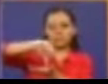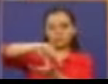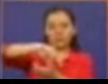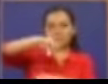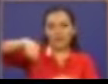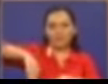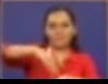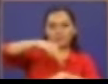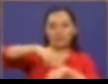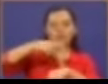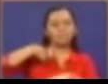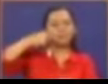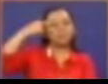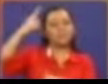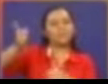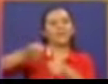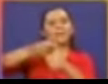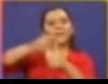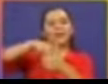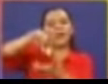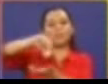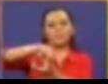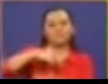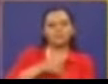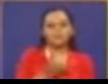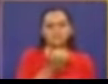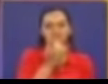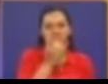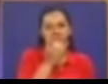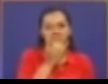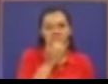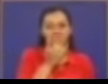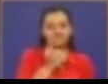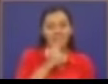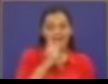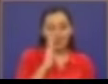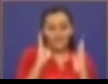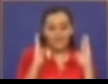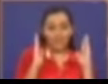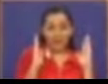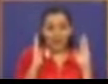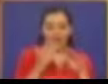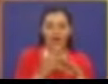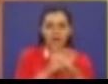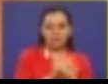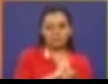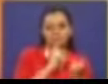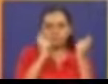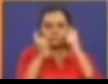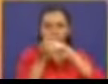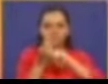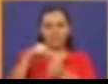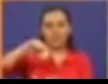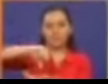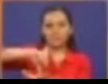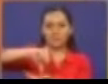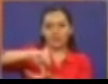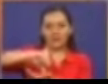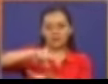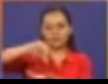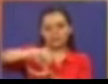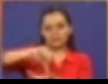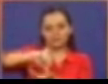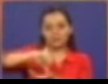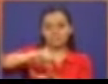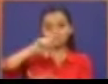que fue la primera capital, pero es un error. Lo que pasa es que hubo un periodo en que se cambió la capital. Ese periodo fue